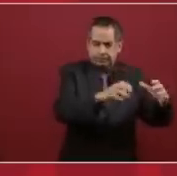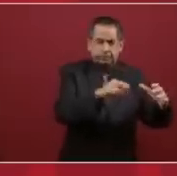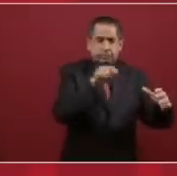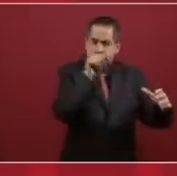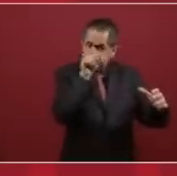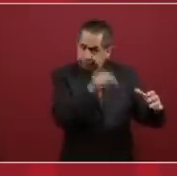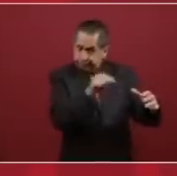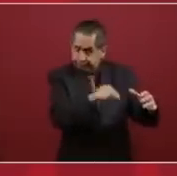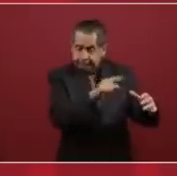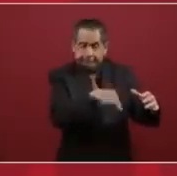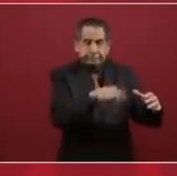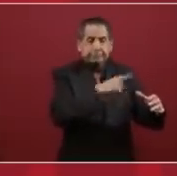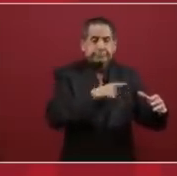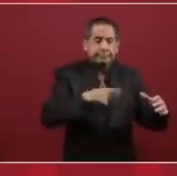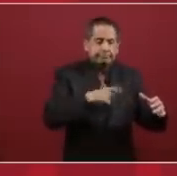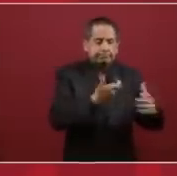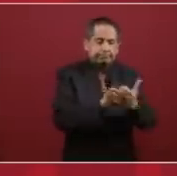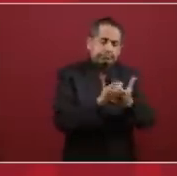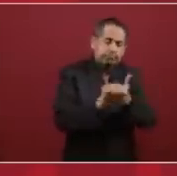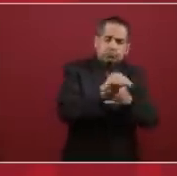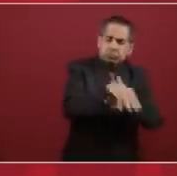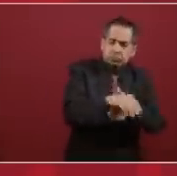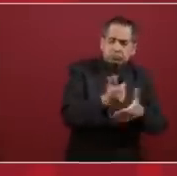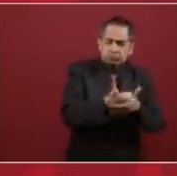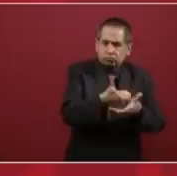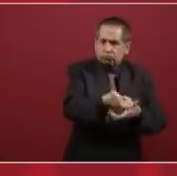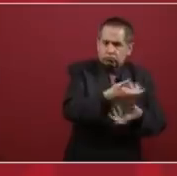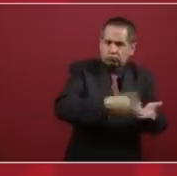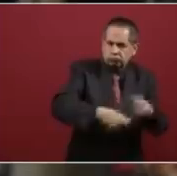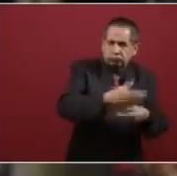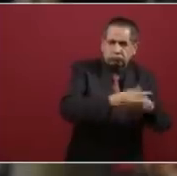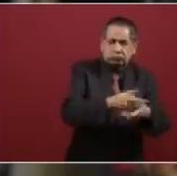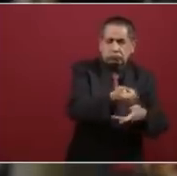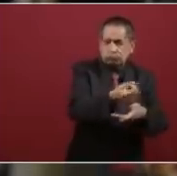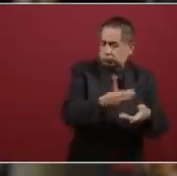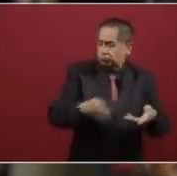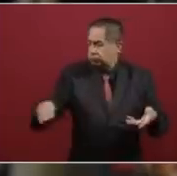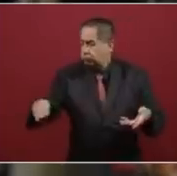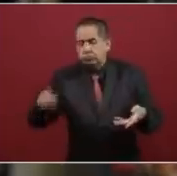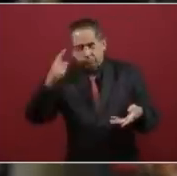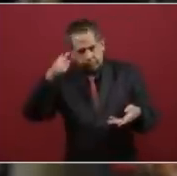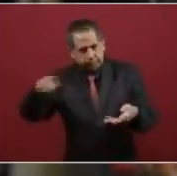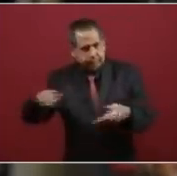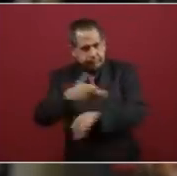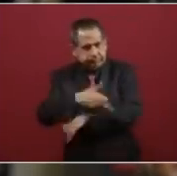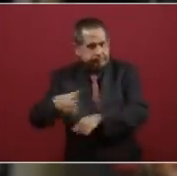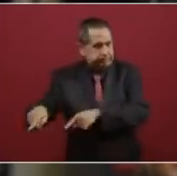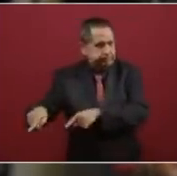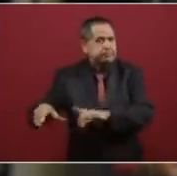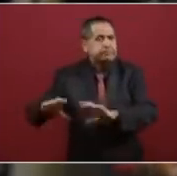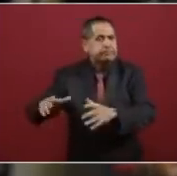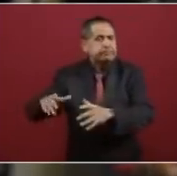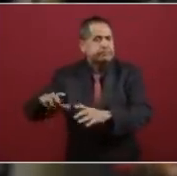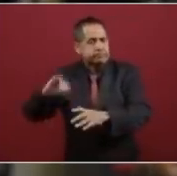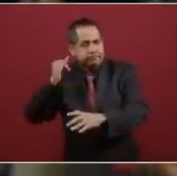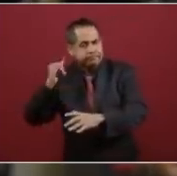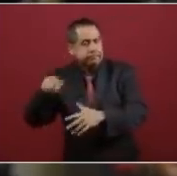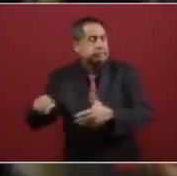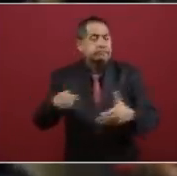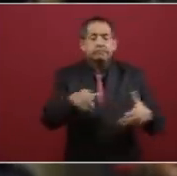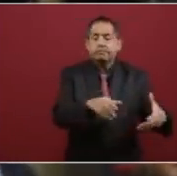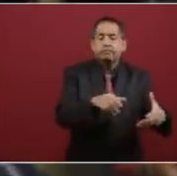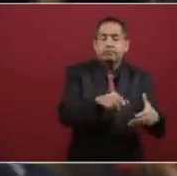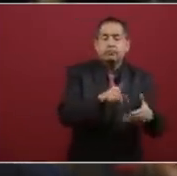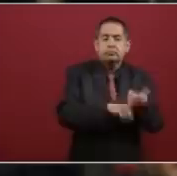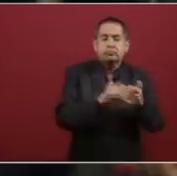que inviertan sus recursos, sus ganancias, que no se van a acabar en 1,000 años, para a lo mejor mejorar la calidad de